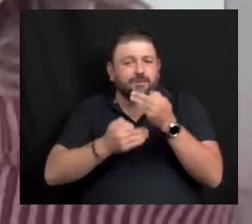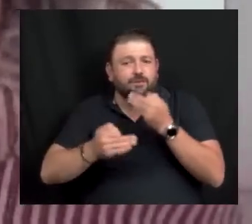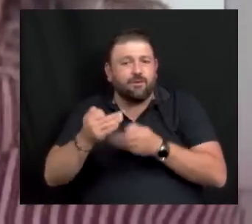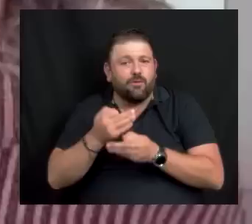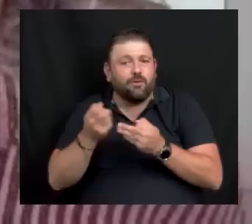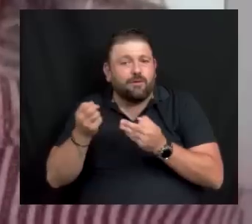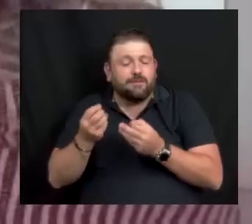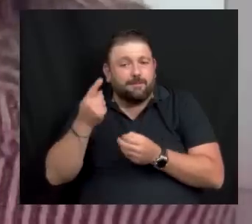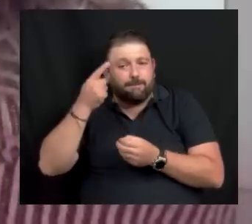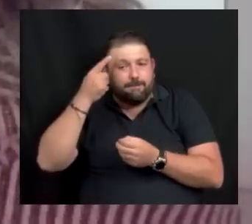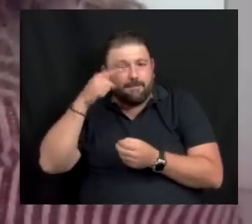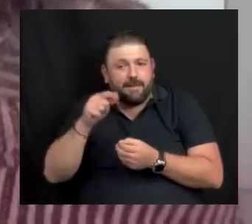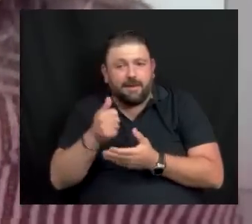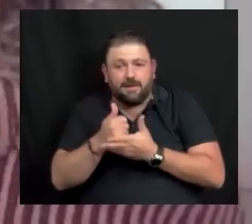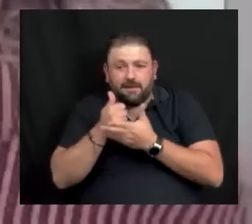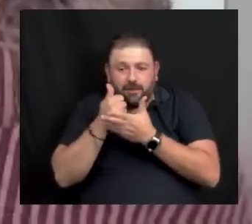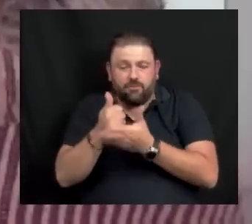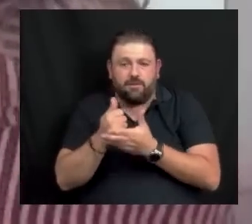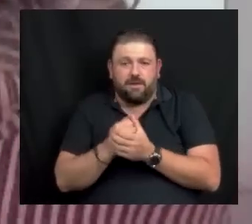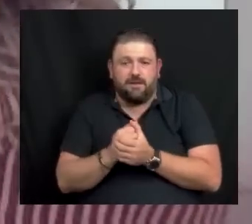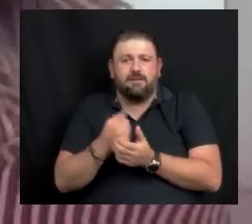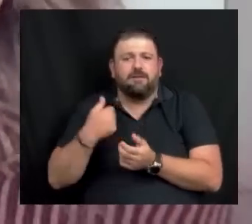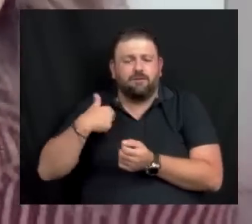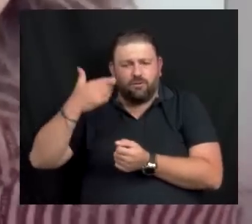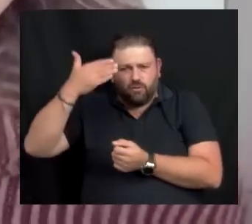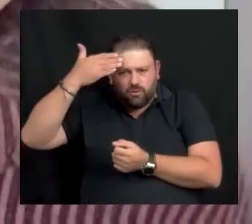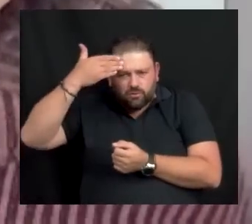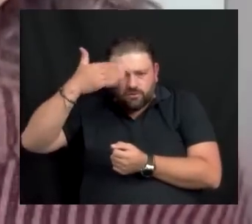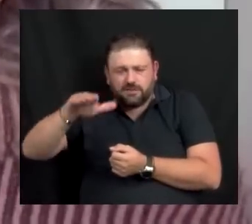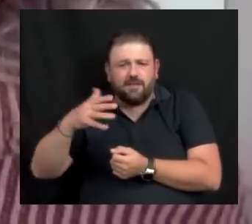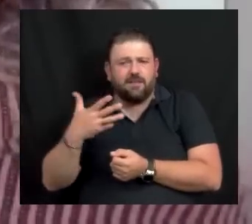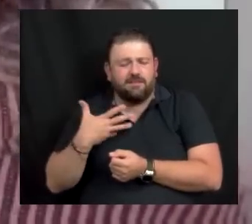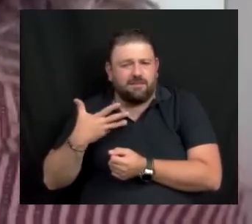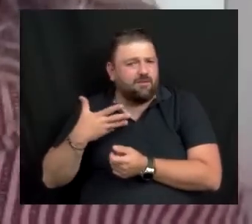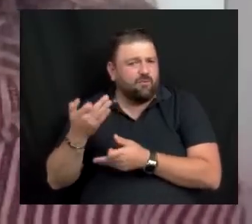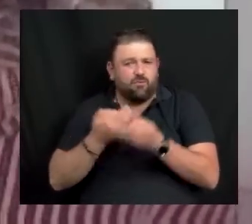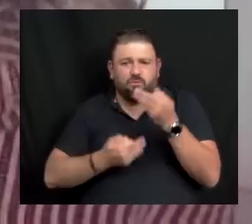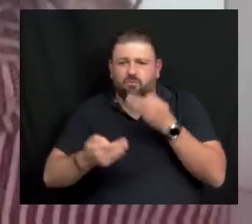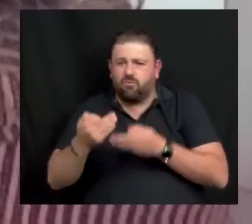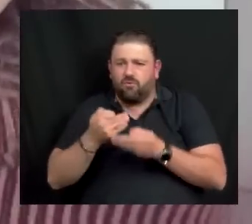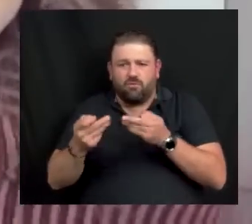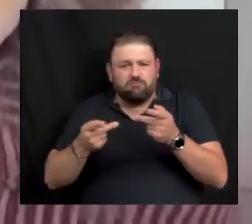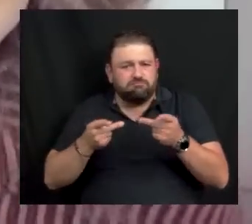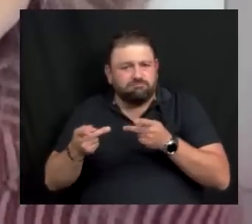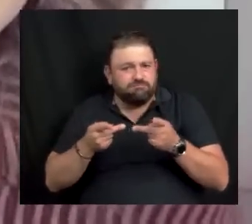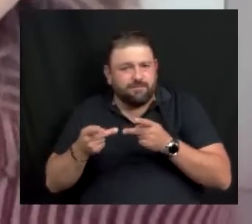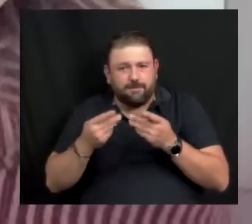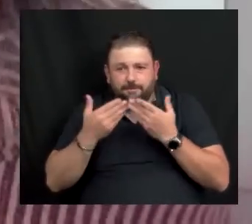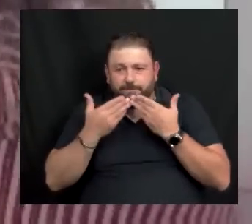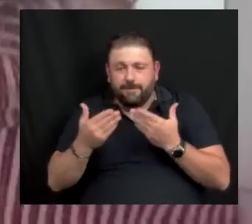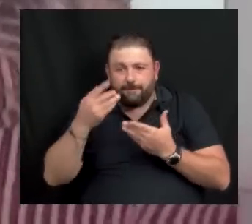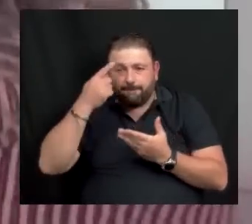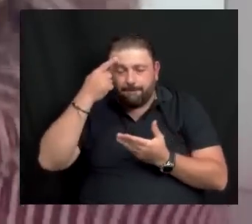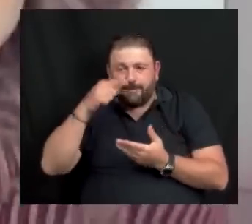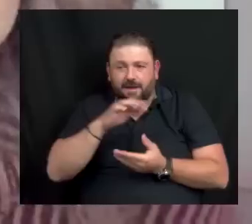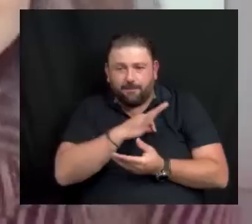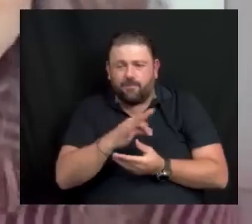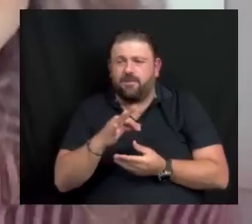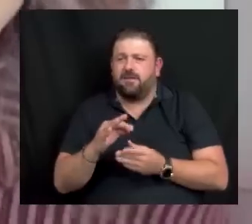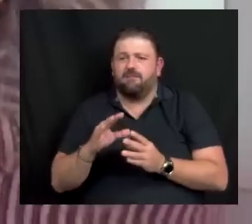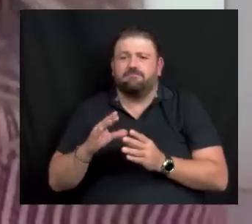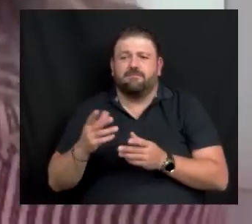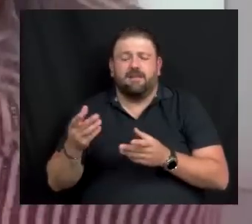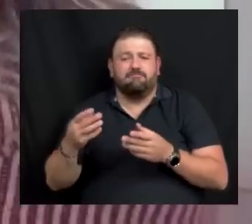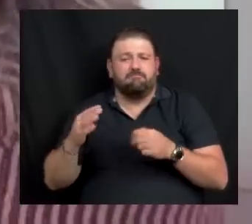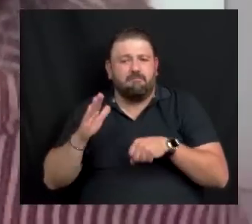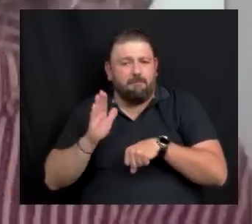mover fibras, porque yo sé que tengo la capacidad de contagiar a mucha más gente, sean o no sean